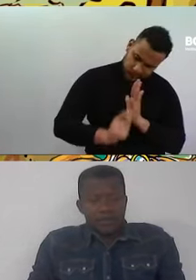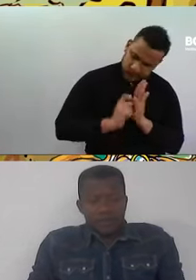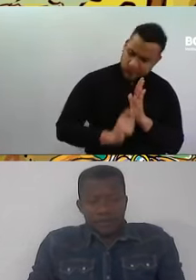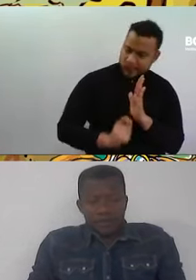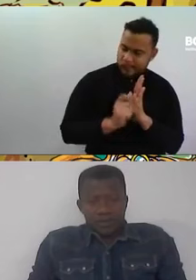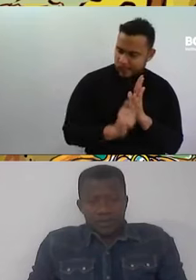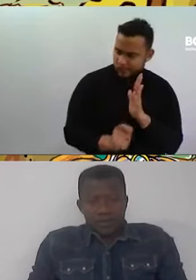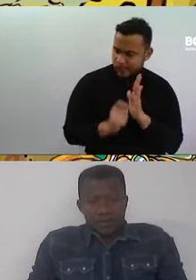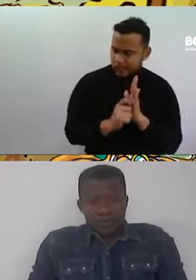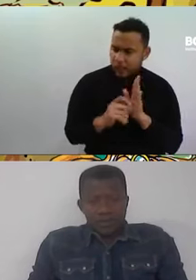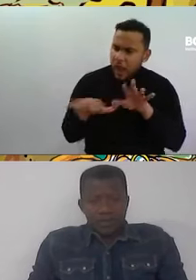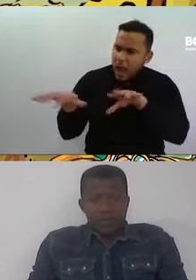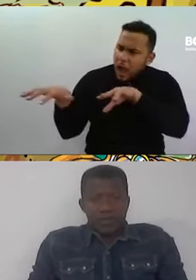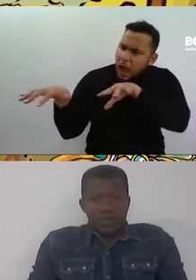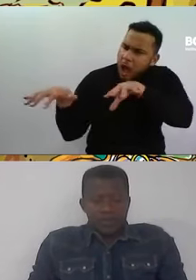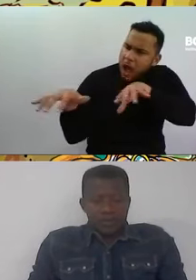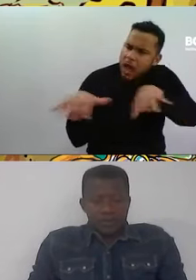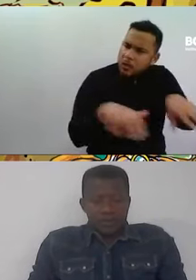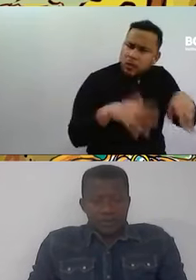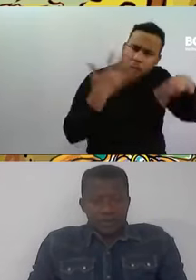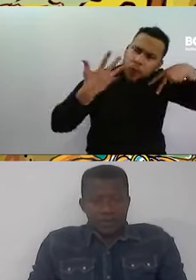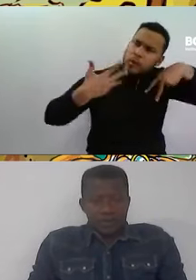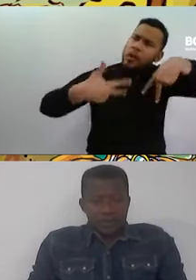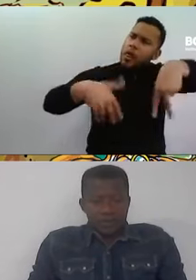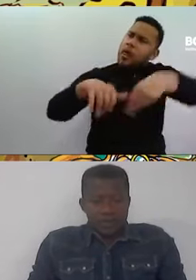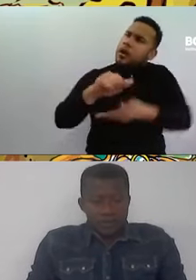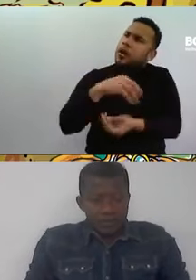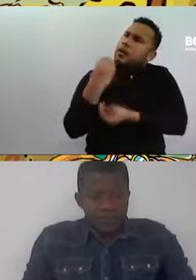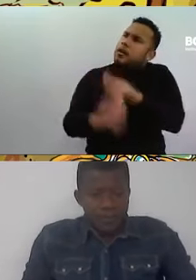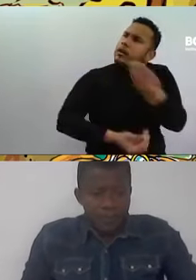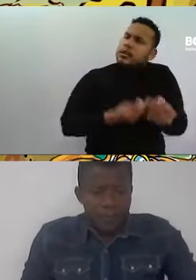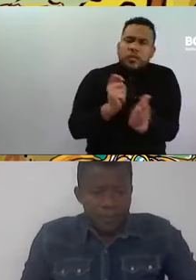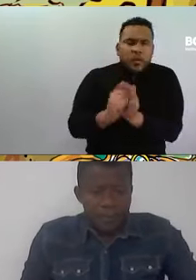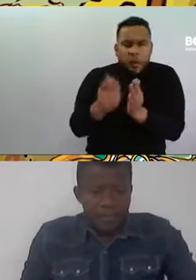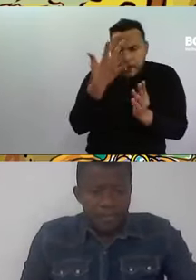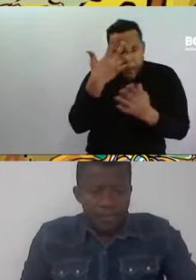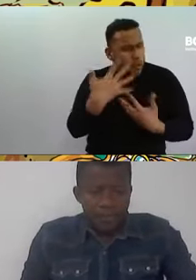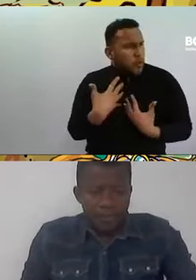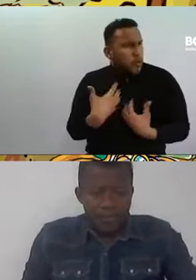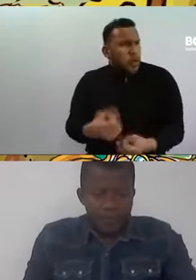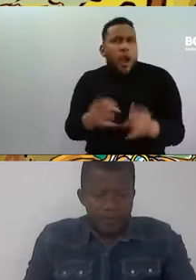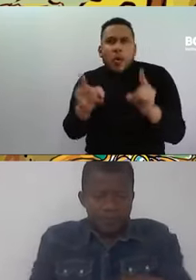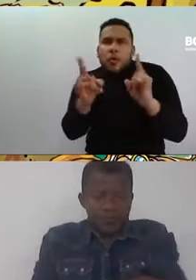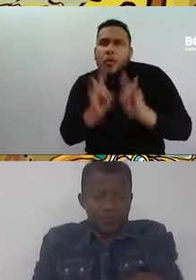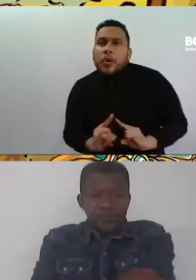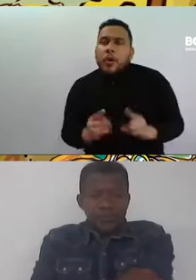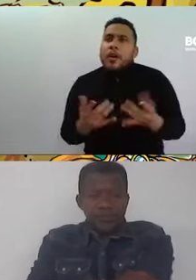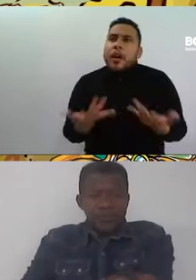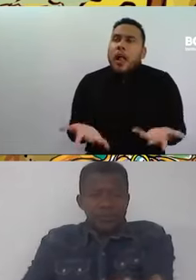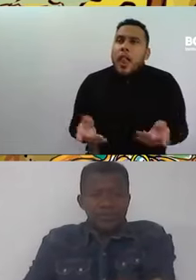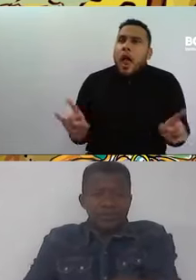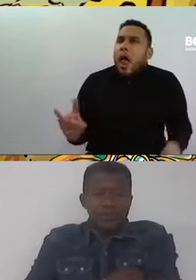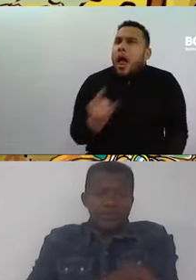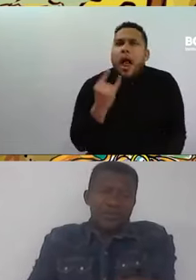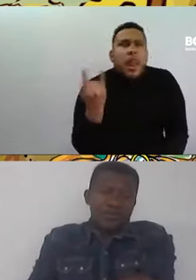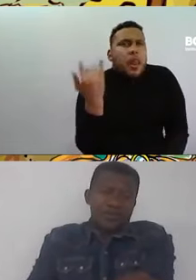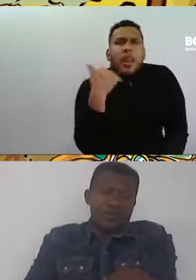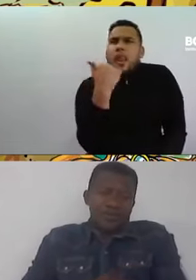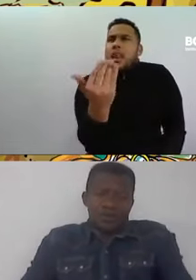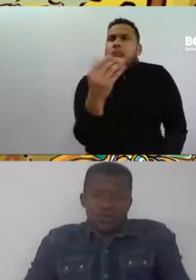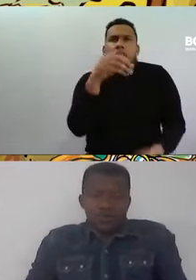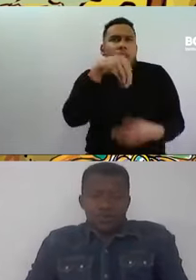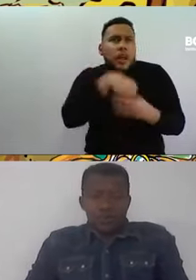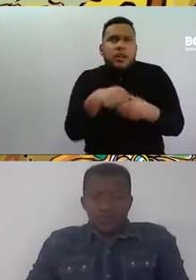cotidianas del Palenque lo motivan a ustedes para escribir? Debe haber un algo que les da